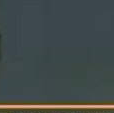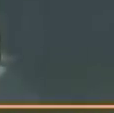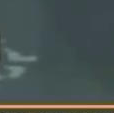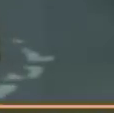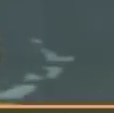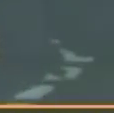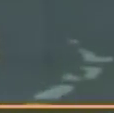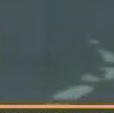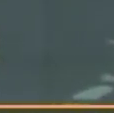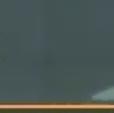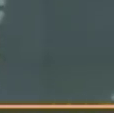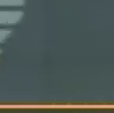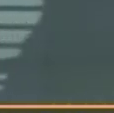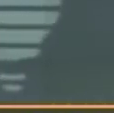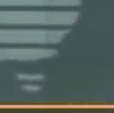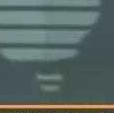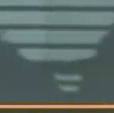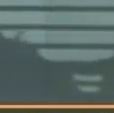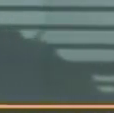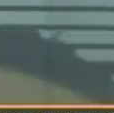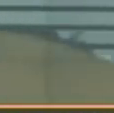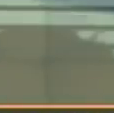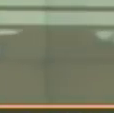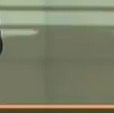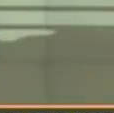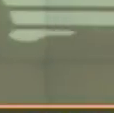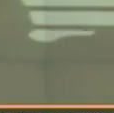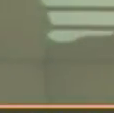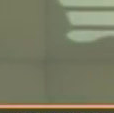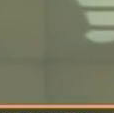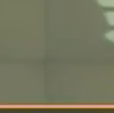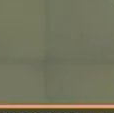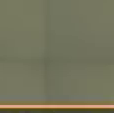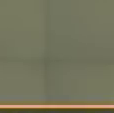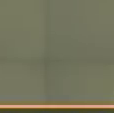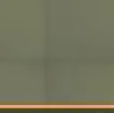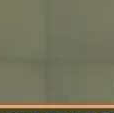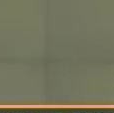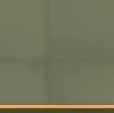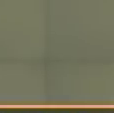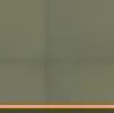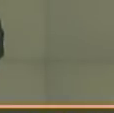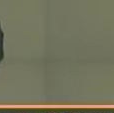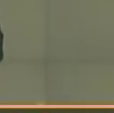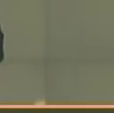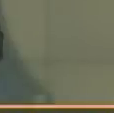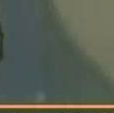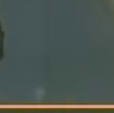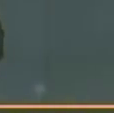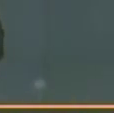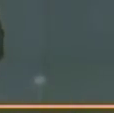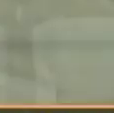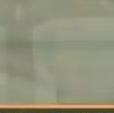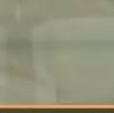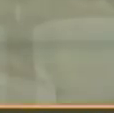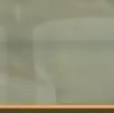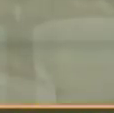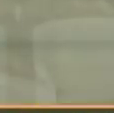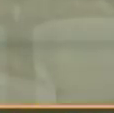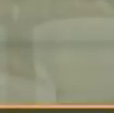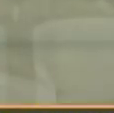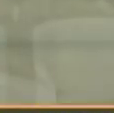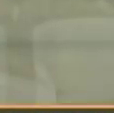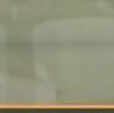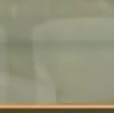Estamos de vuelta con mucho más de la emisión meridiana de la noticia. Se genera a esta hora información de interés. Nos vamos en vivo y directo a la sede del Consejo Nacional Electoral. Escuchar lo que